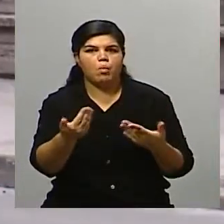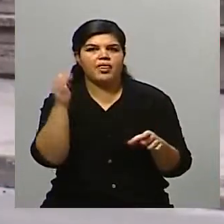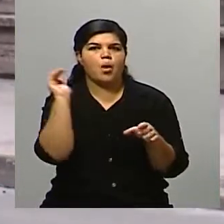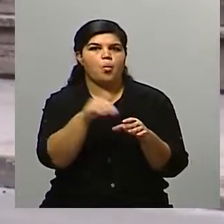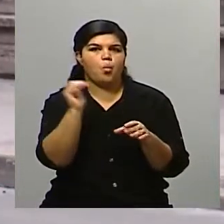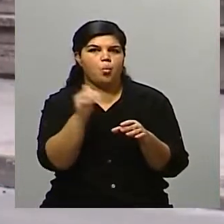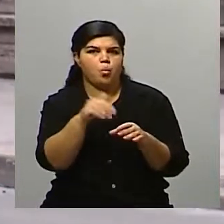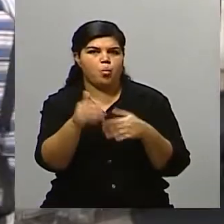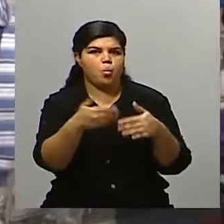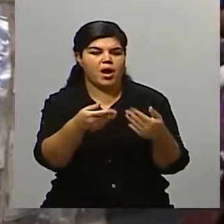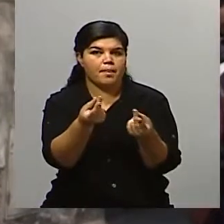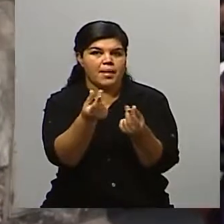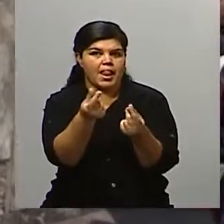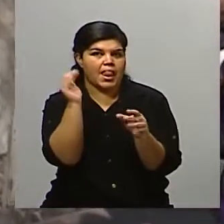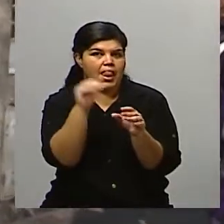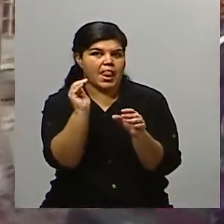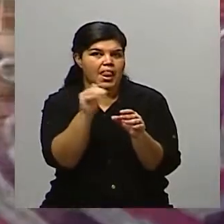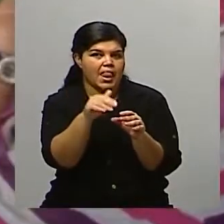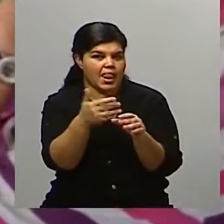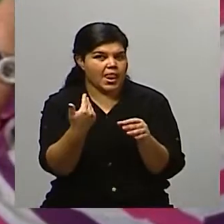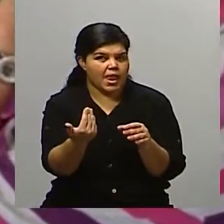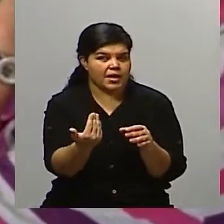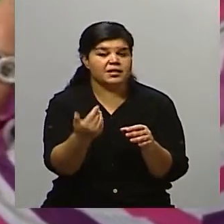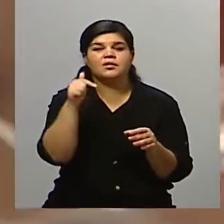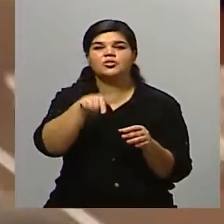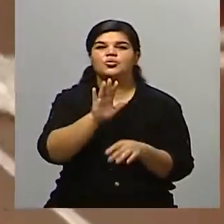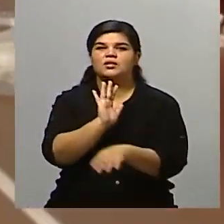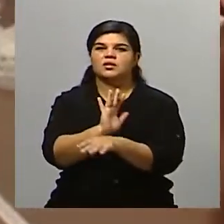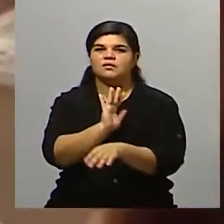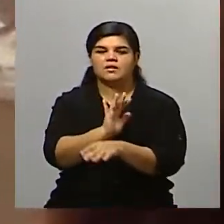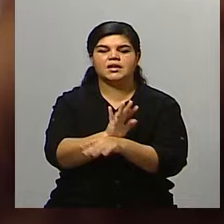con también una creciente apertura hacia la seguridad social, ¿no?